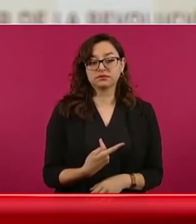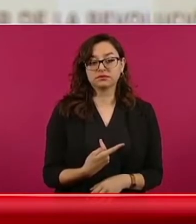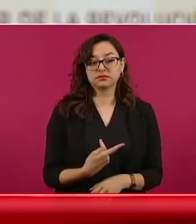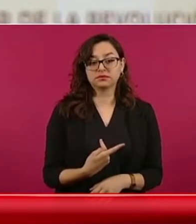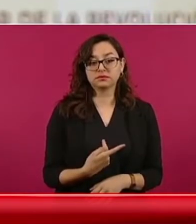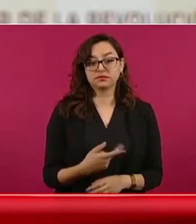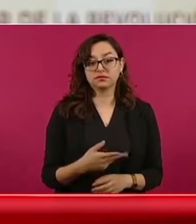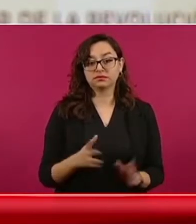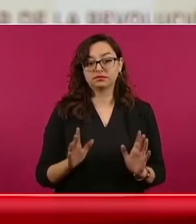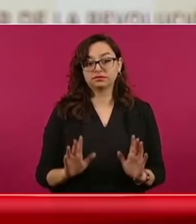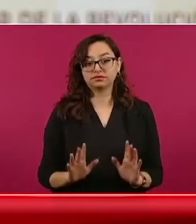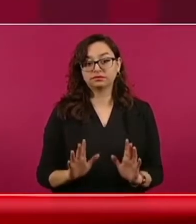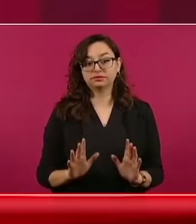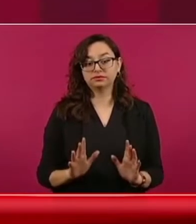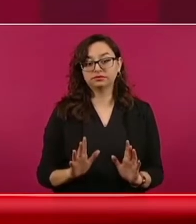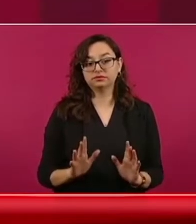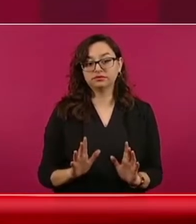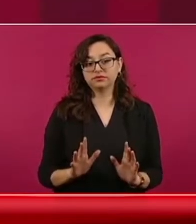los jueces